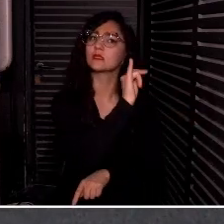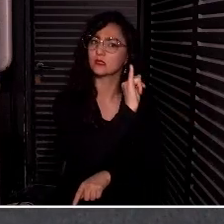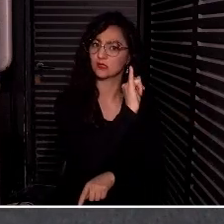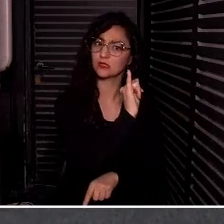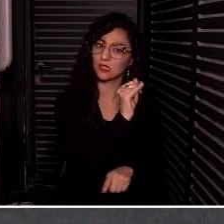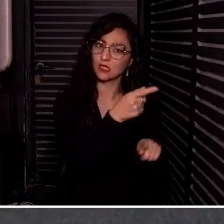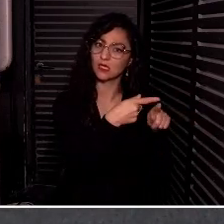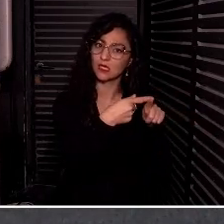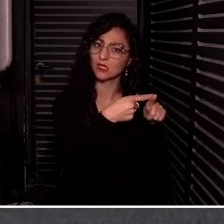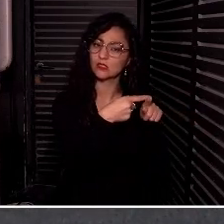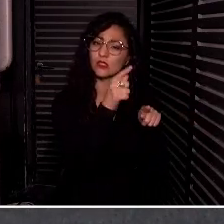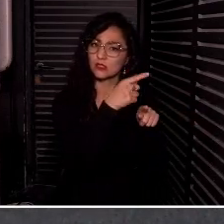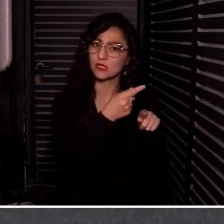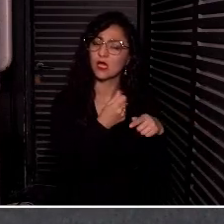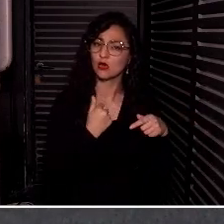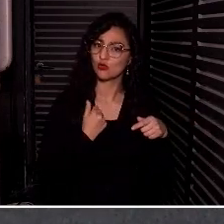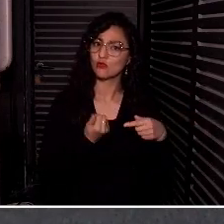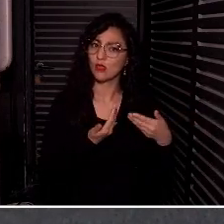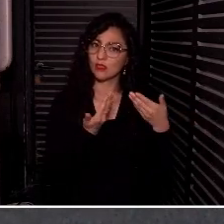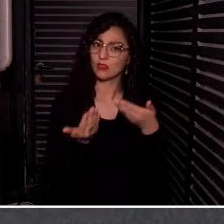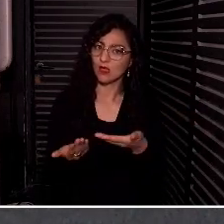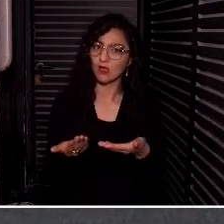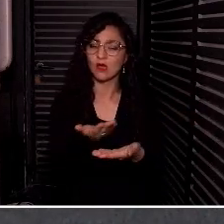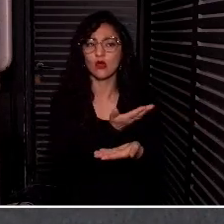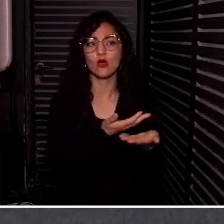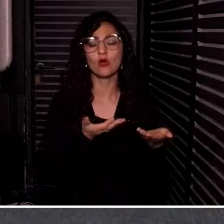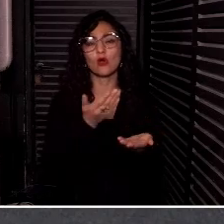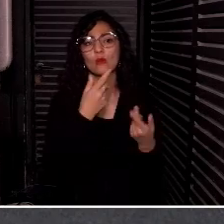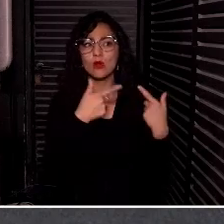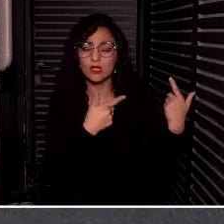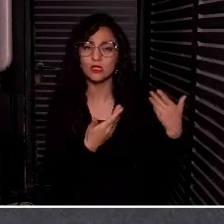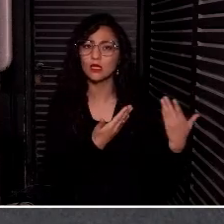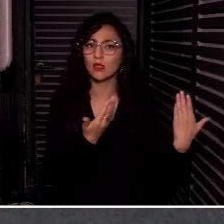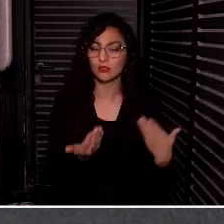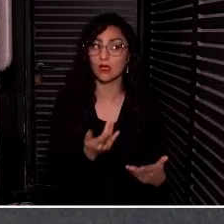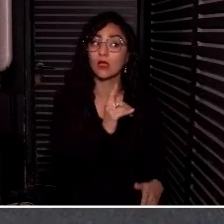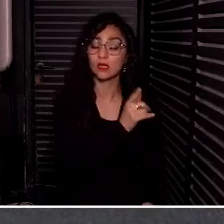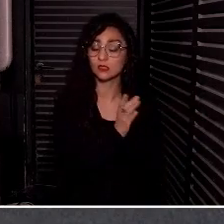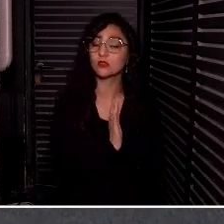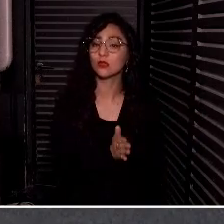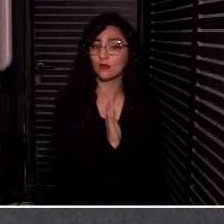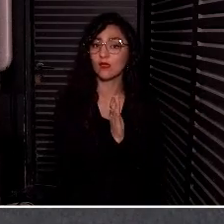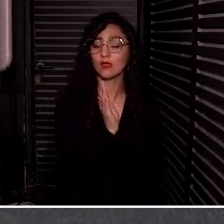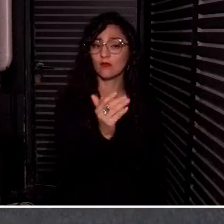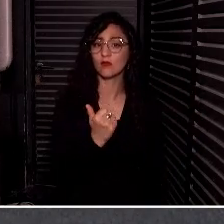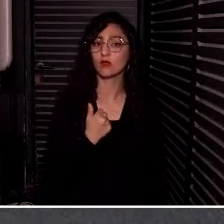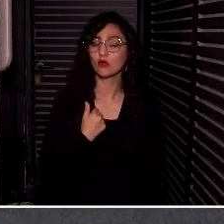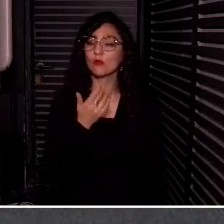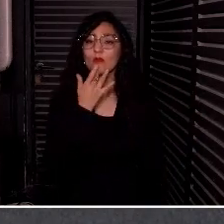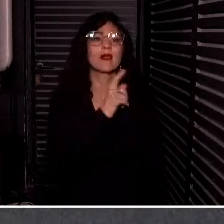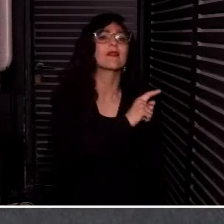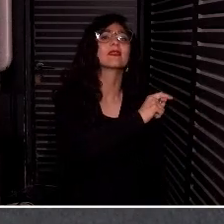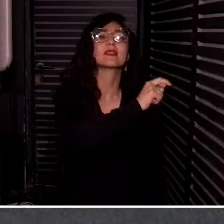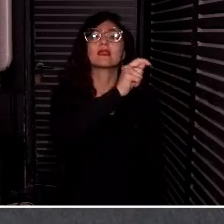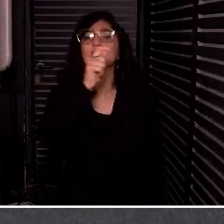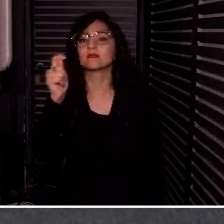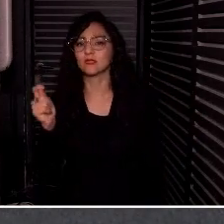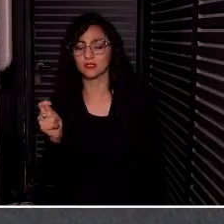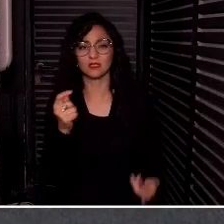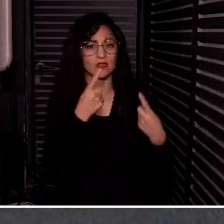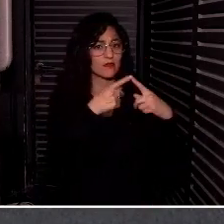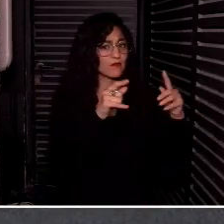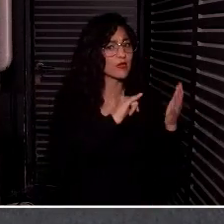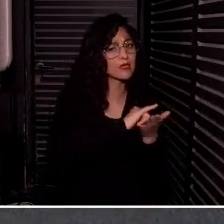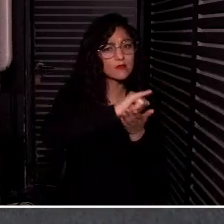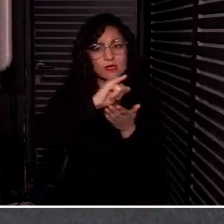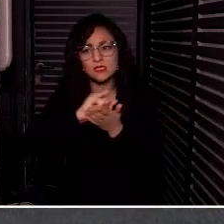social y política y es prácticamente uno de los pocos medios que todavía la cumple en el sentido de hacer transversal ciertos mensajes y